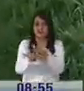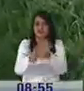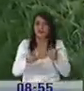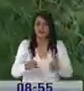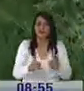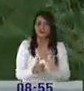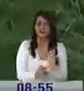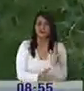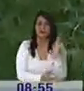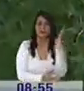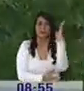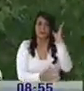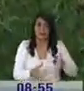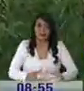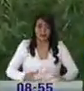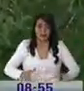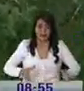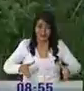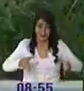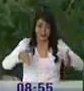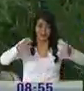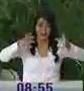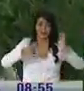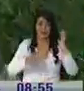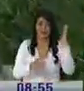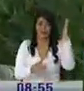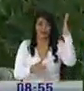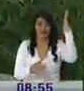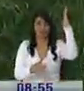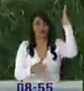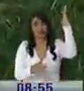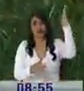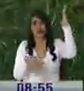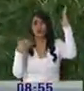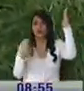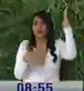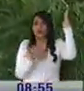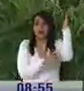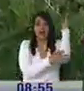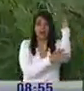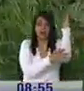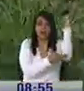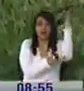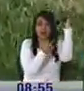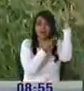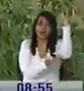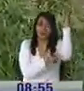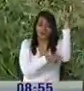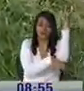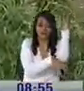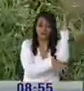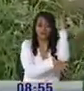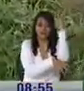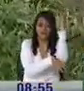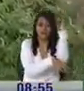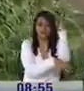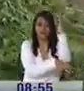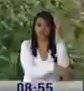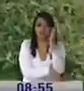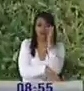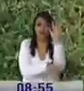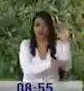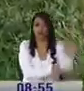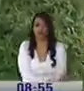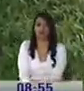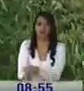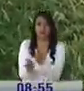árbol tan grande que que es impresionante verla verle a este árbol que fue tal vez el causante de de toda la desgracia